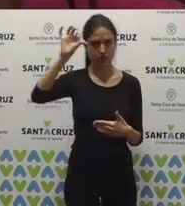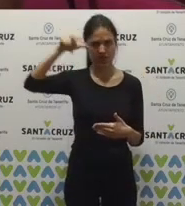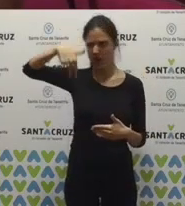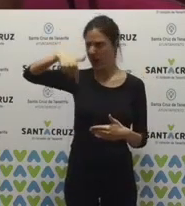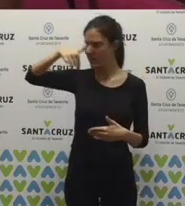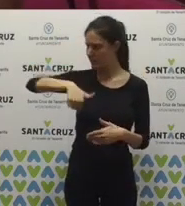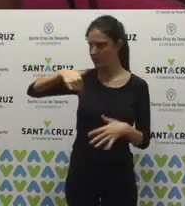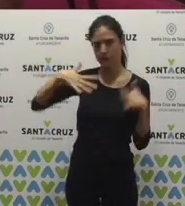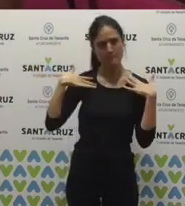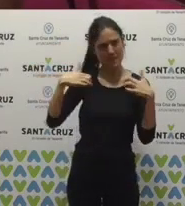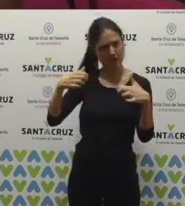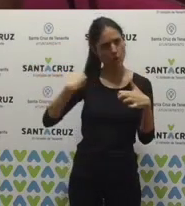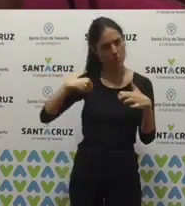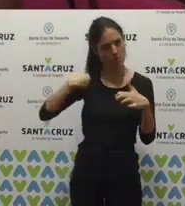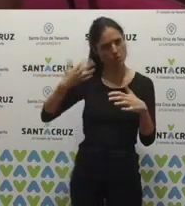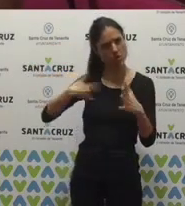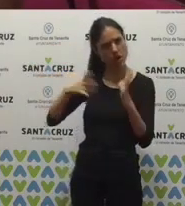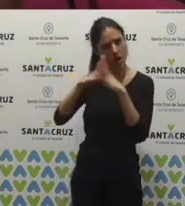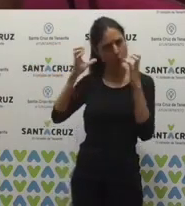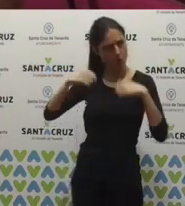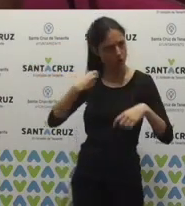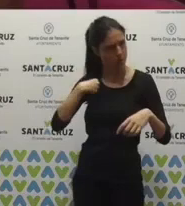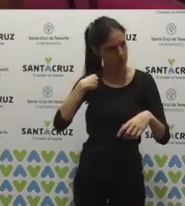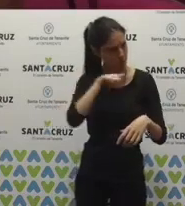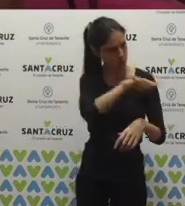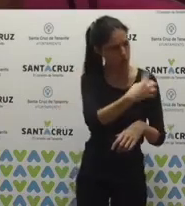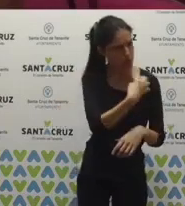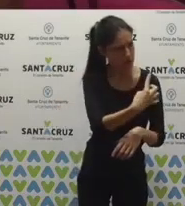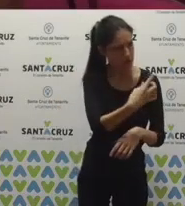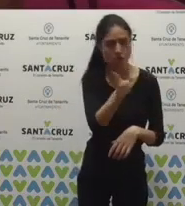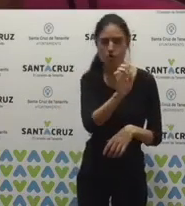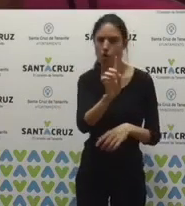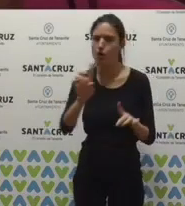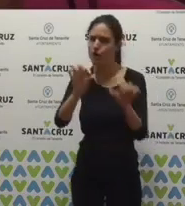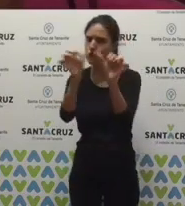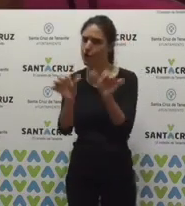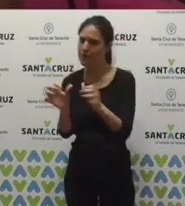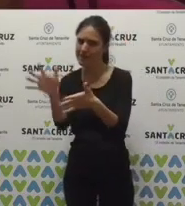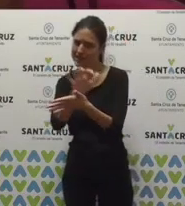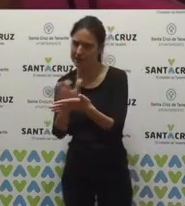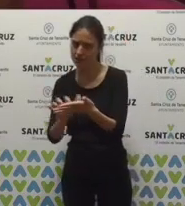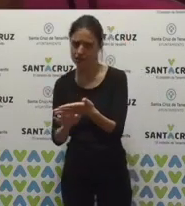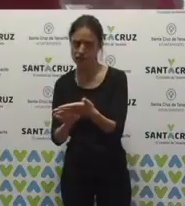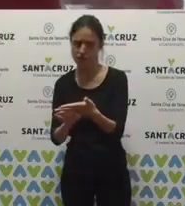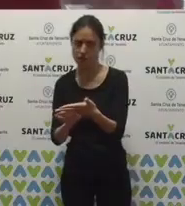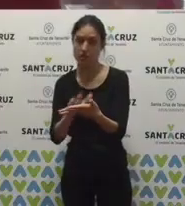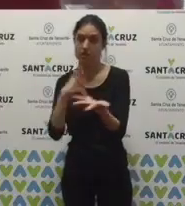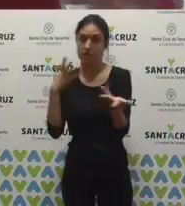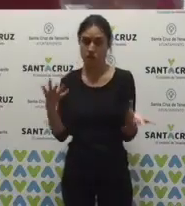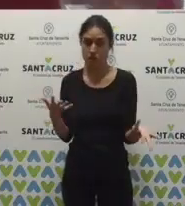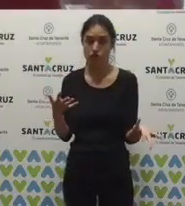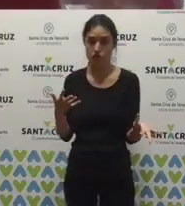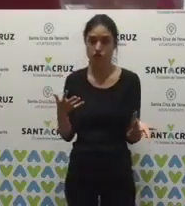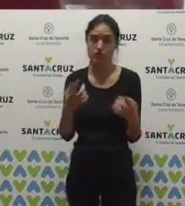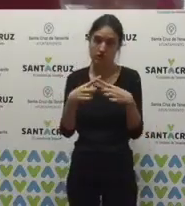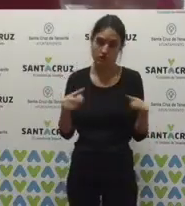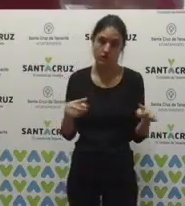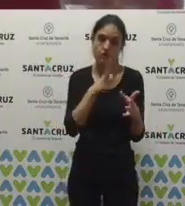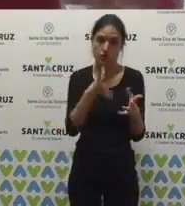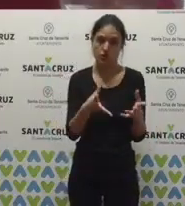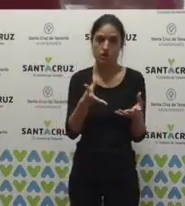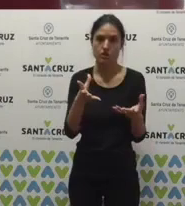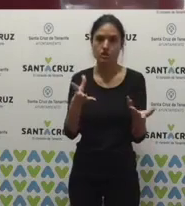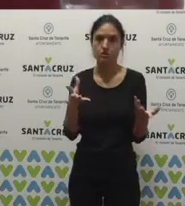acuerdo en el sentido que usted designó en el sentido que está escrito yo creo que buena cosa que en el contenido